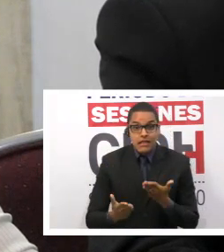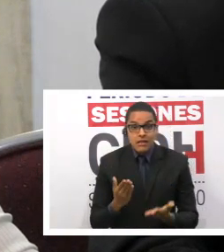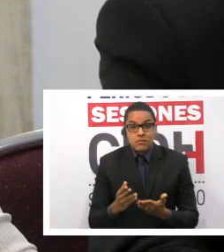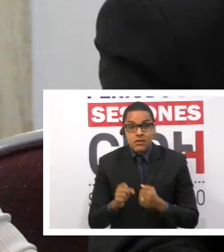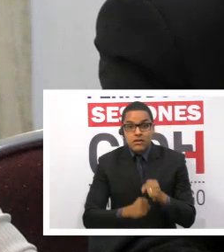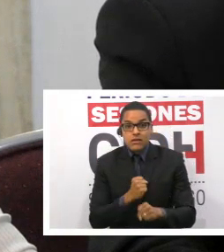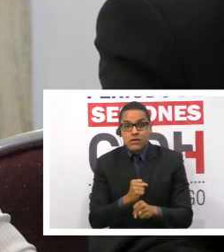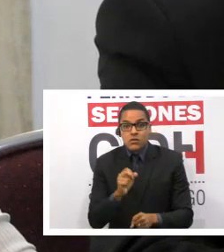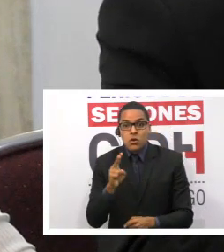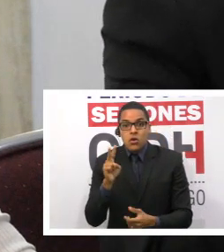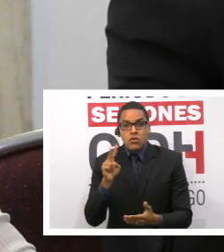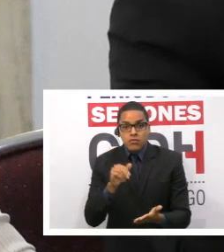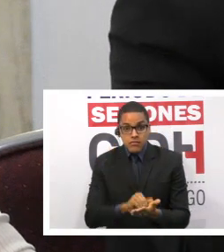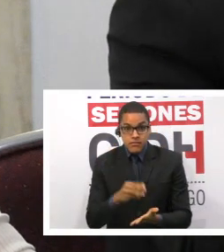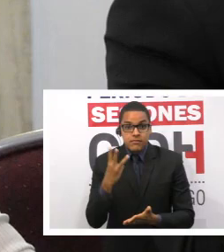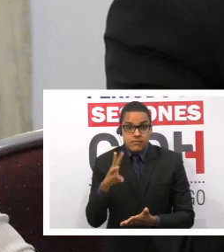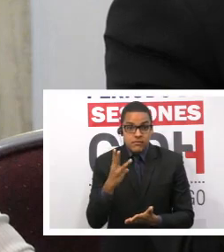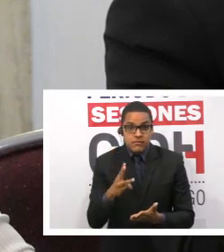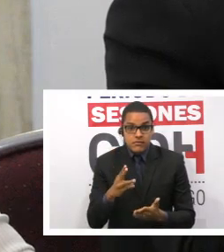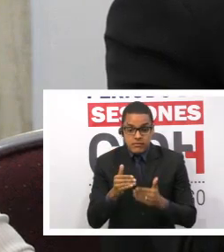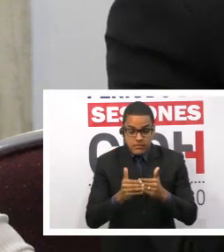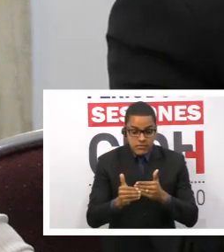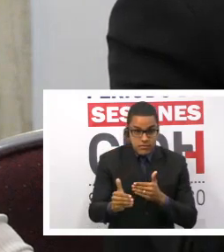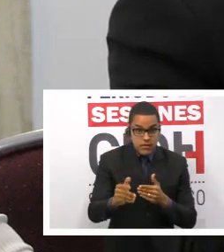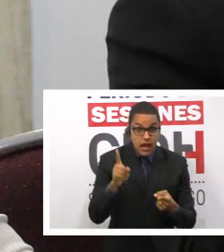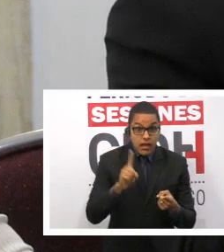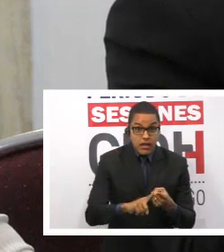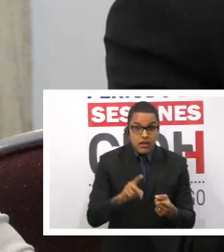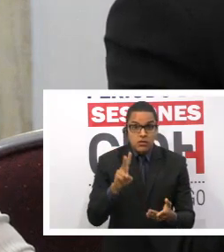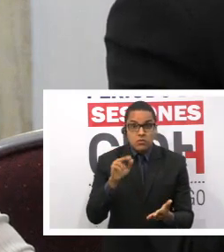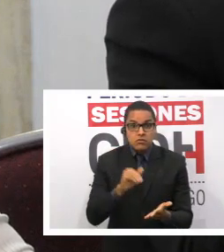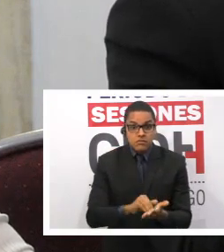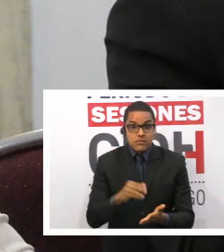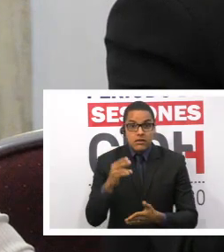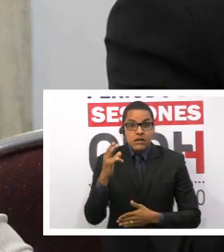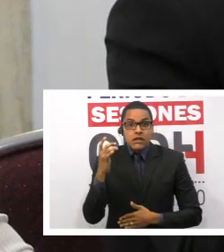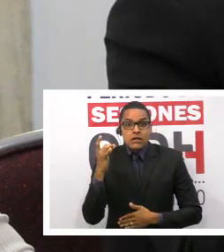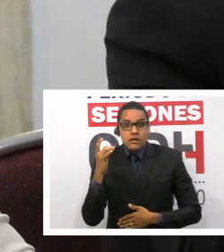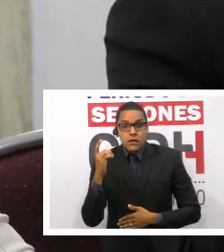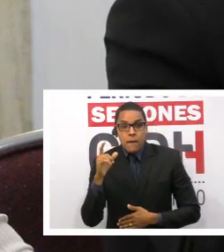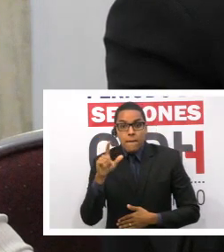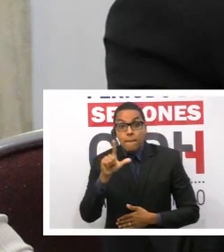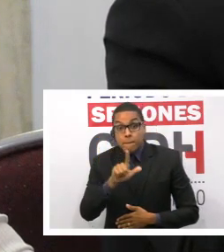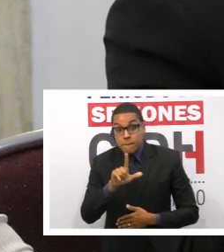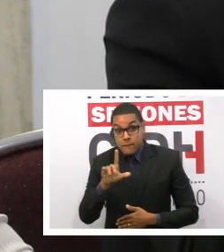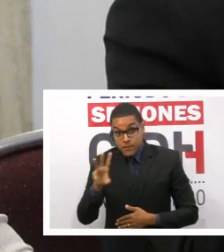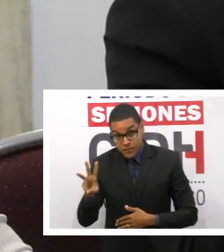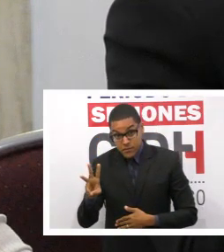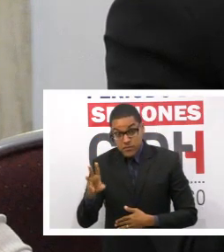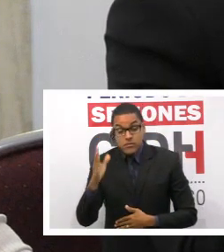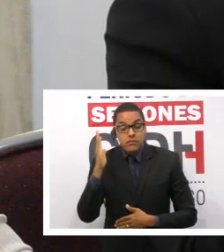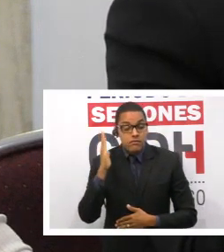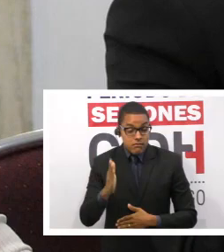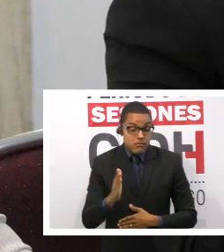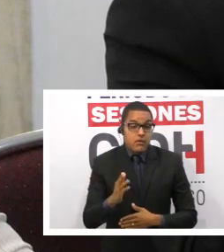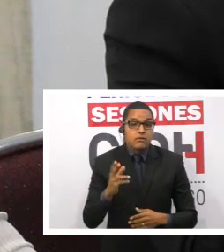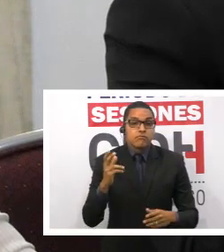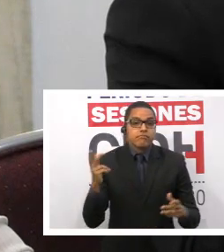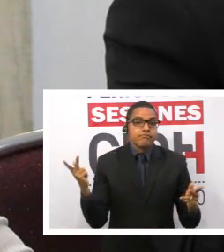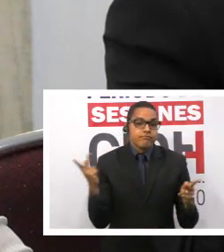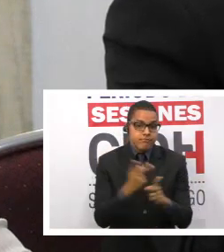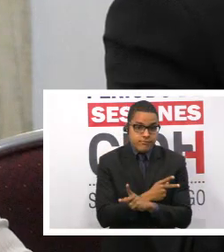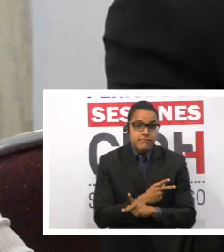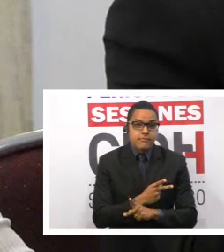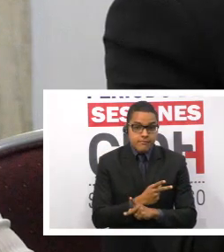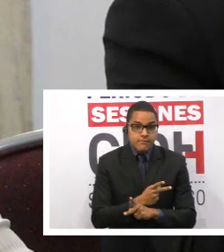el estamento de programas sociales como bolsa familia e inversamente estaban pasando para 3% del pib de